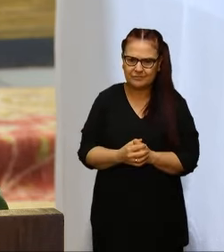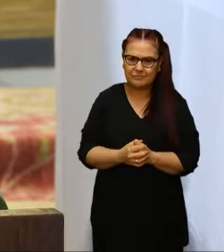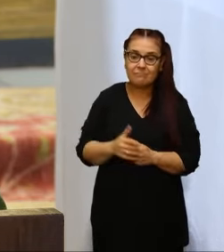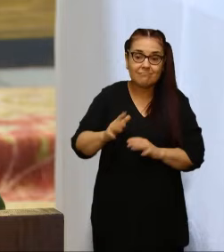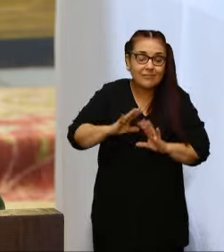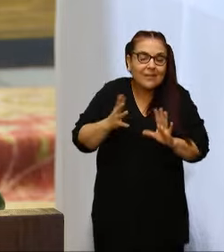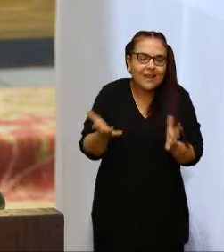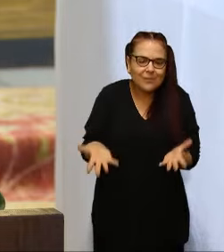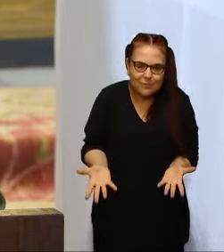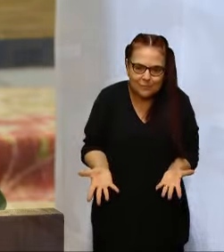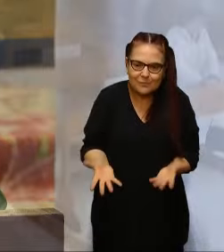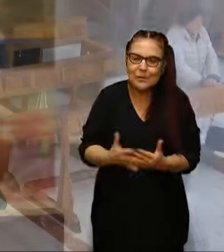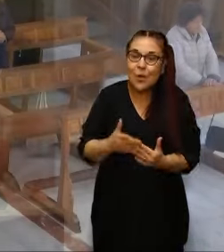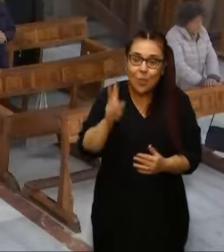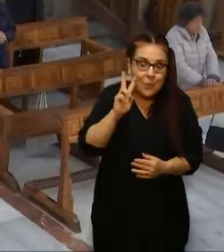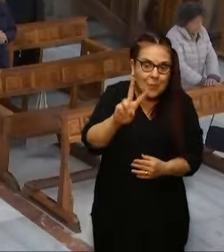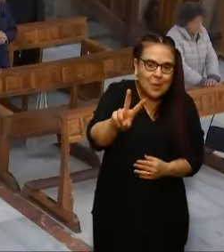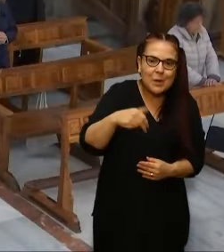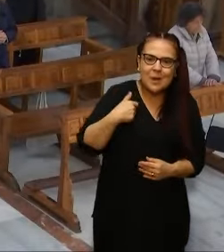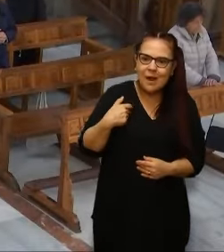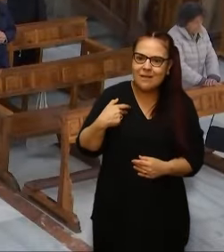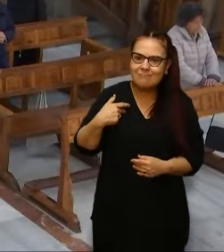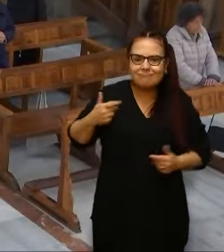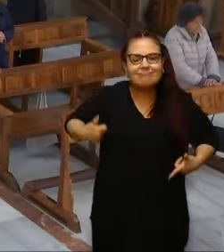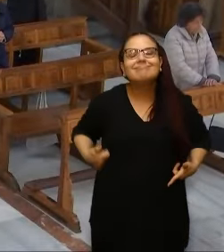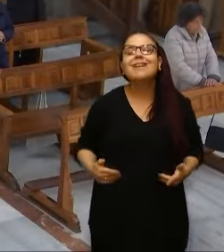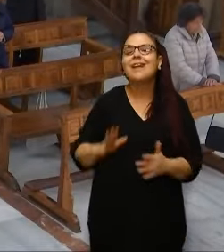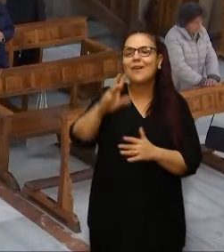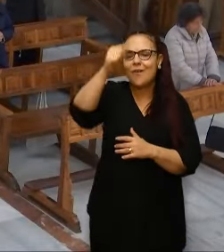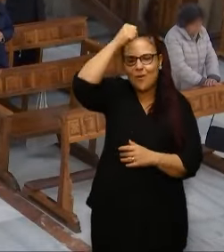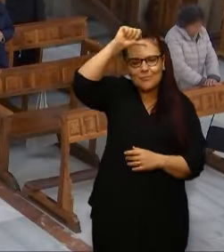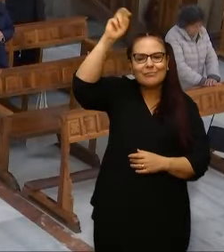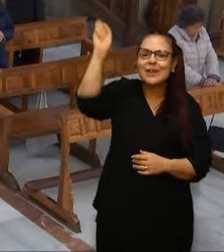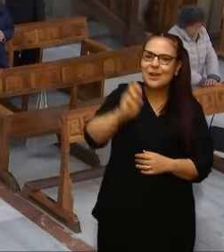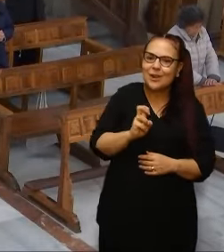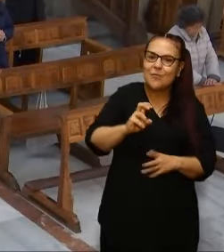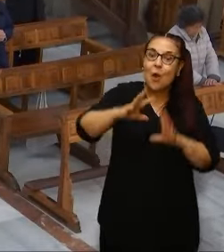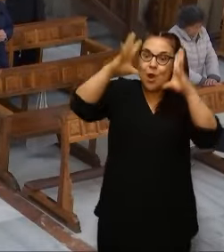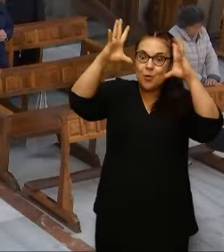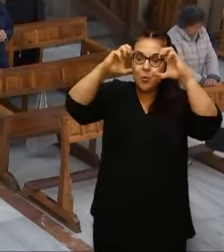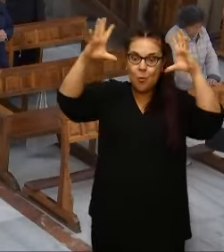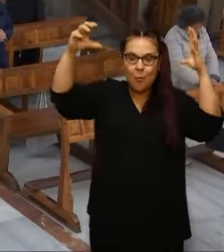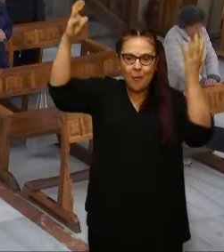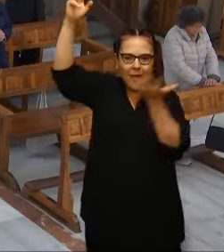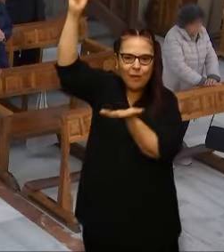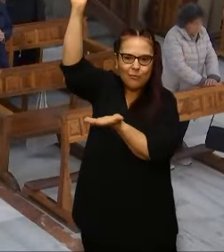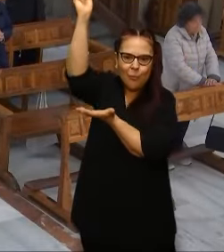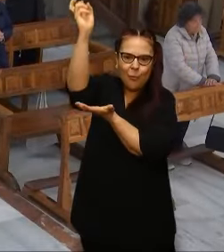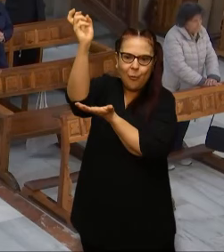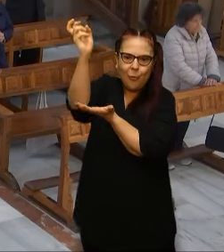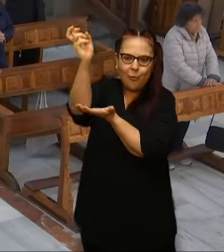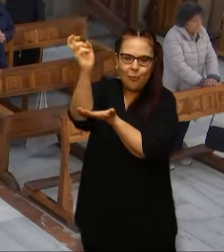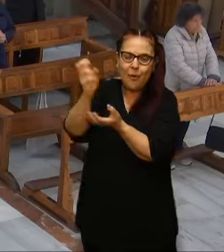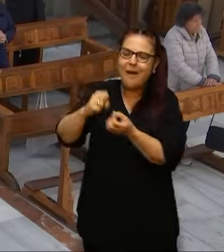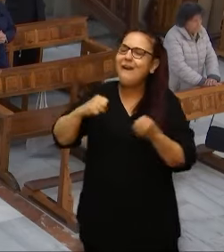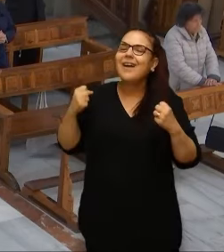Entonces verán al Hijo del Hombre venir en una nube con gran poder y gloria.